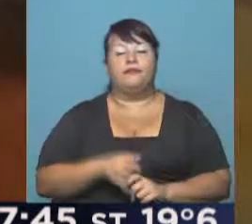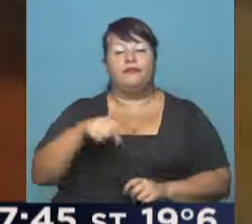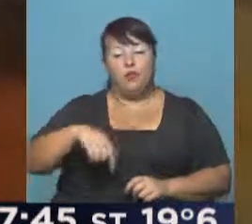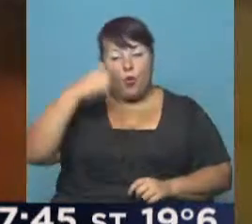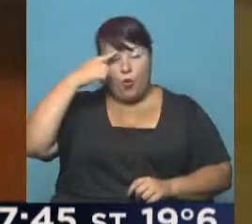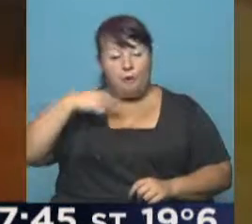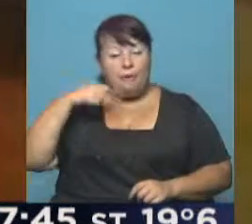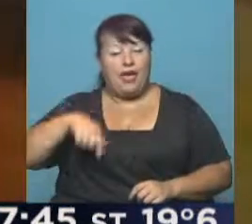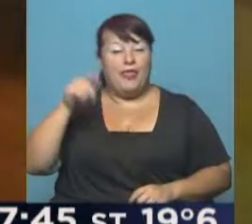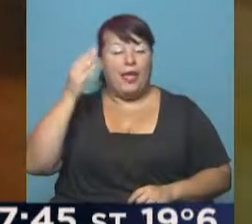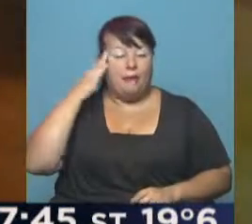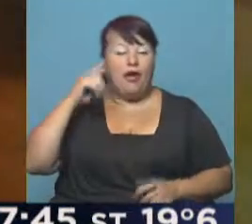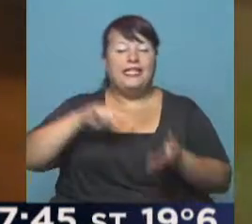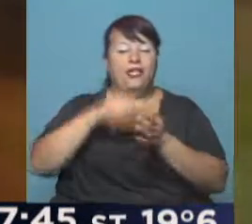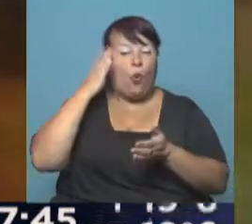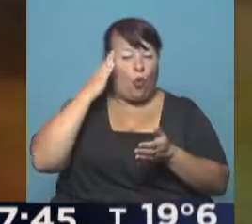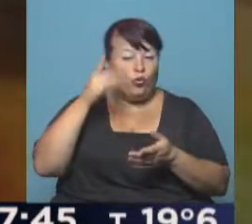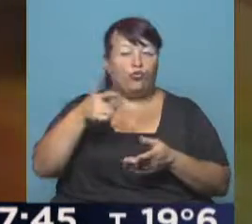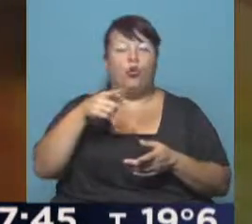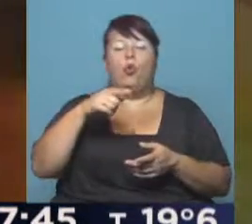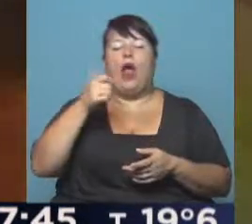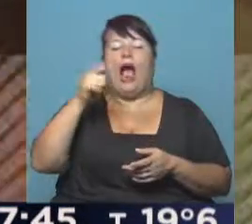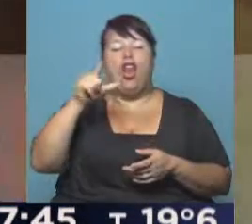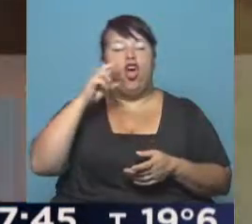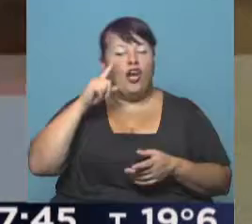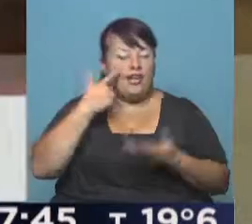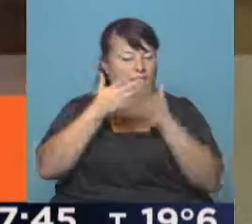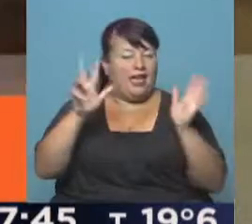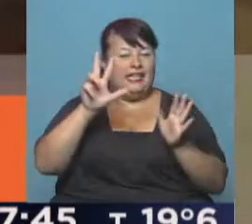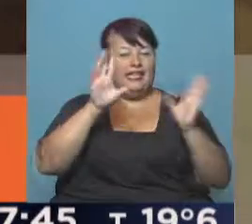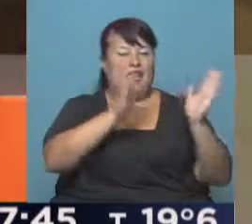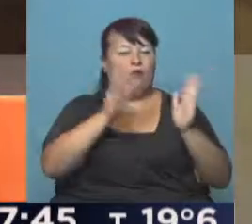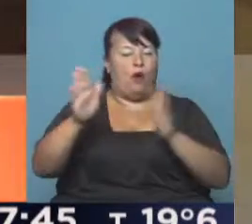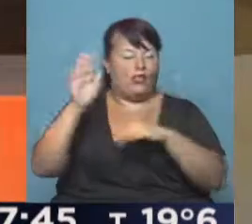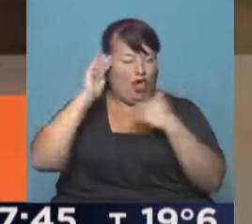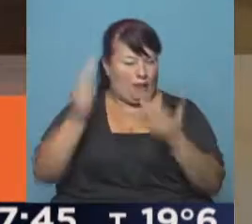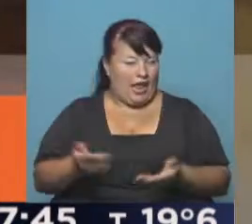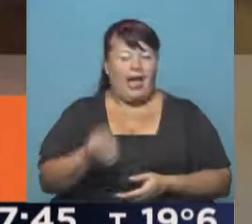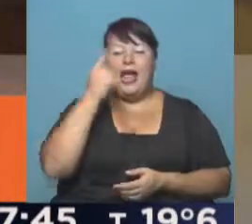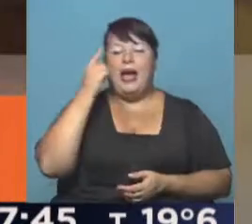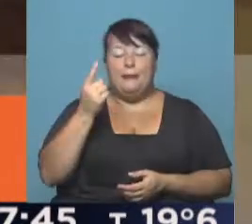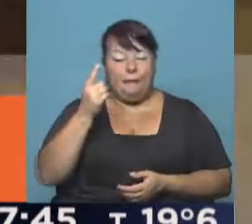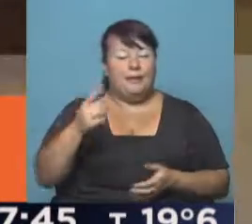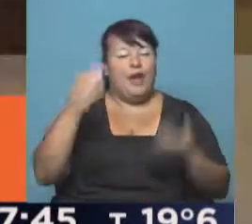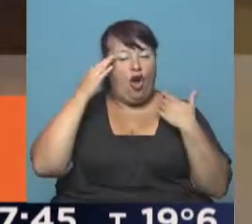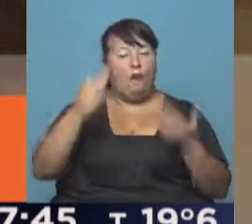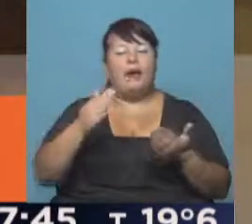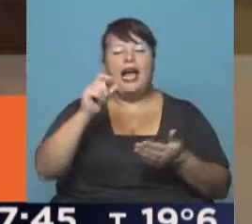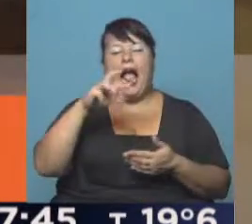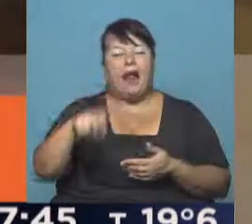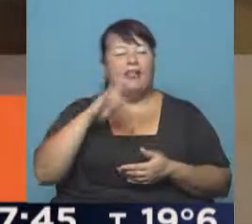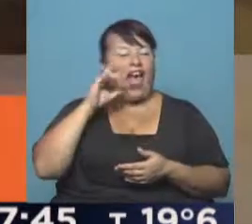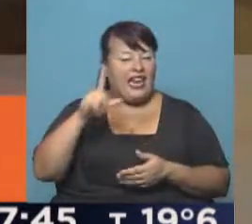En el mes de la memoria, el Centro Cultural de la Cooperación Floreal Gorini inauguró tres muestras conmemorativas. La primera, homenaje a Carmen y